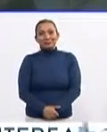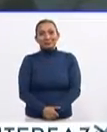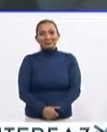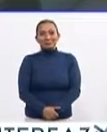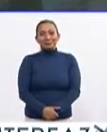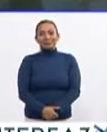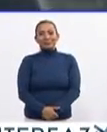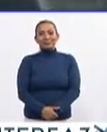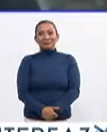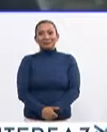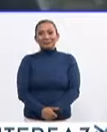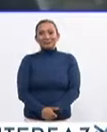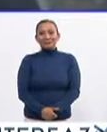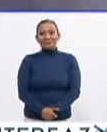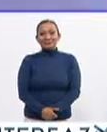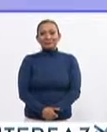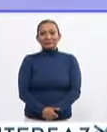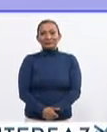pilares.cdmx.gov.mx.